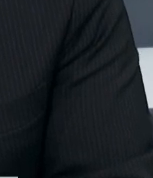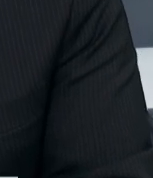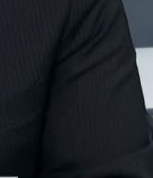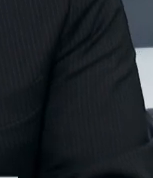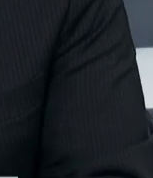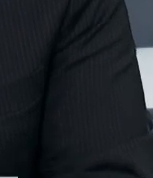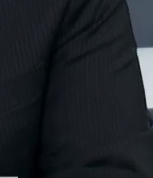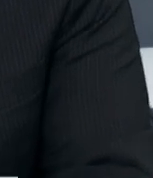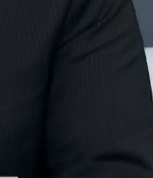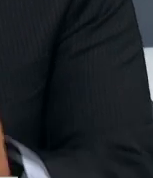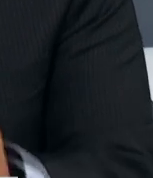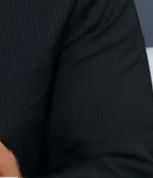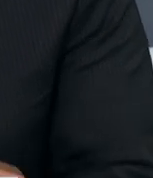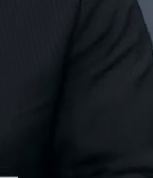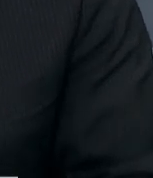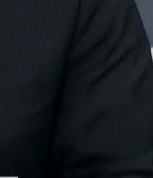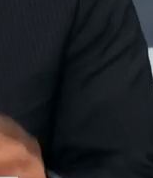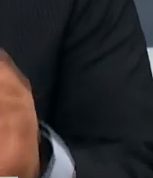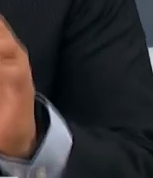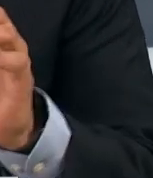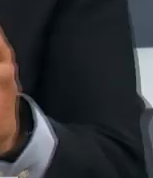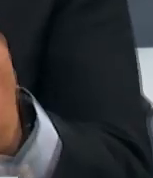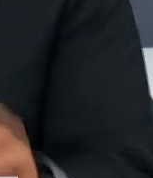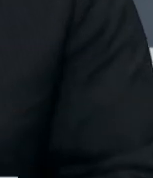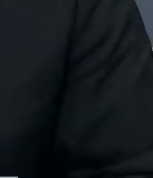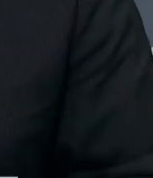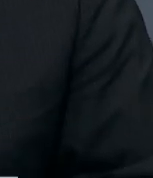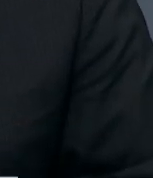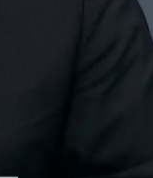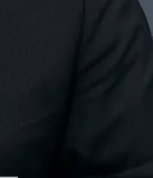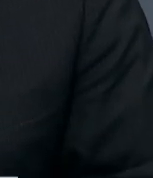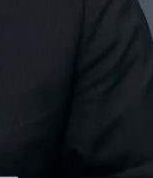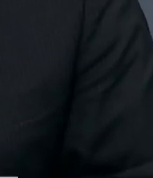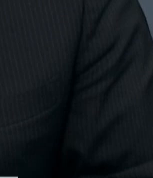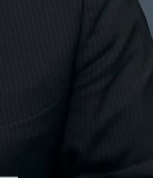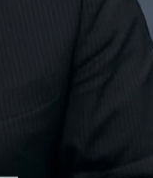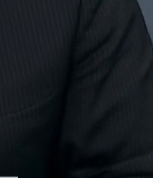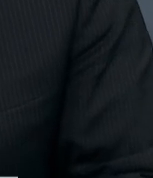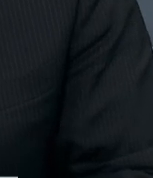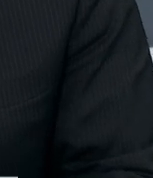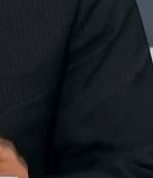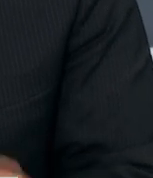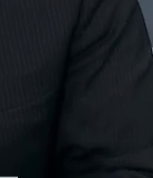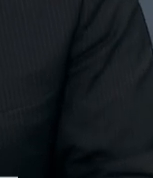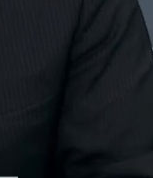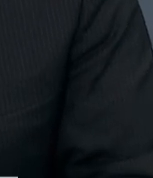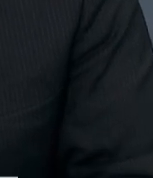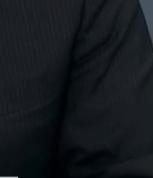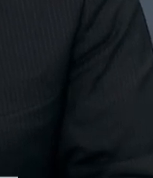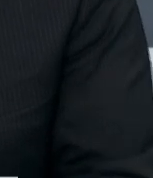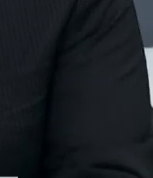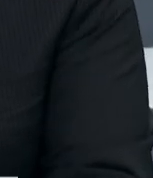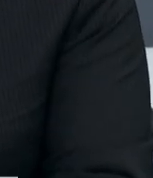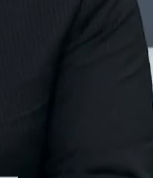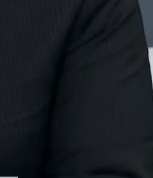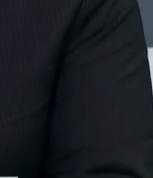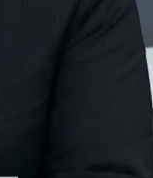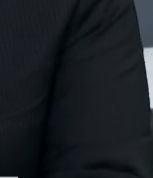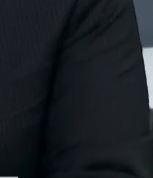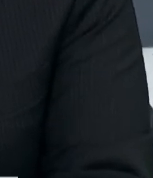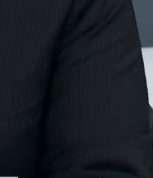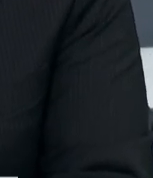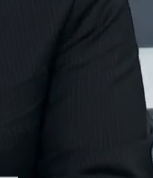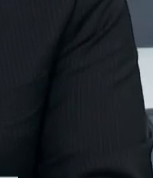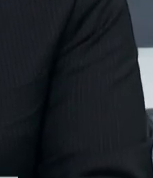Las otras medidas ya se estaban contemplando, esto es lo nuevo. El gobierno de México suspende temporalmente actividades